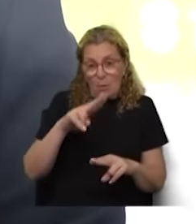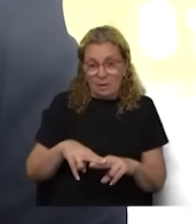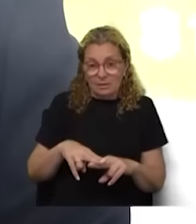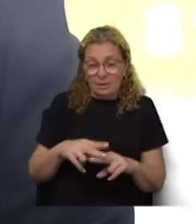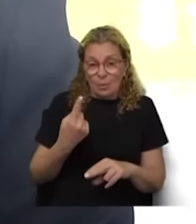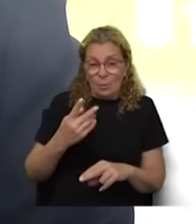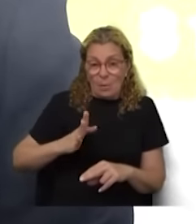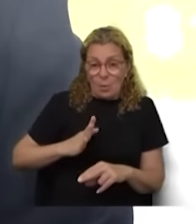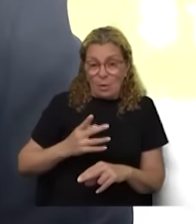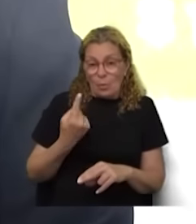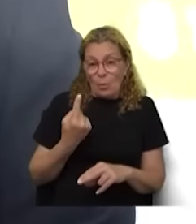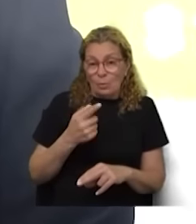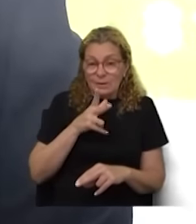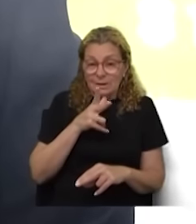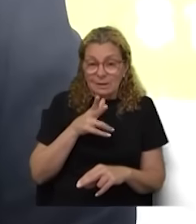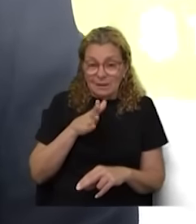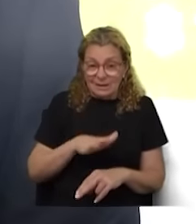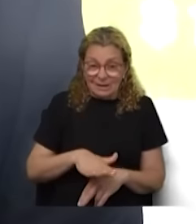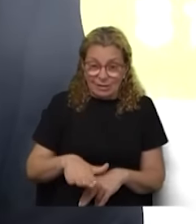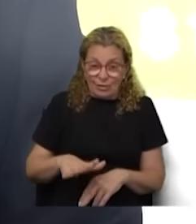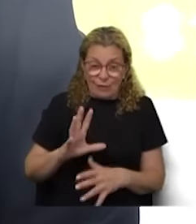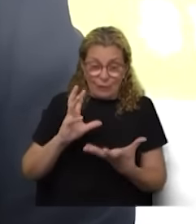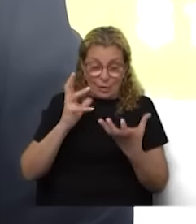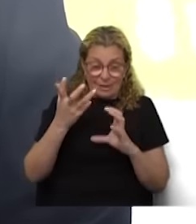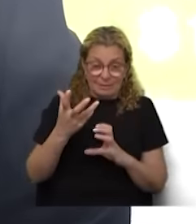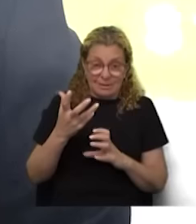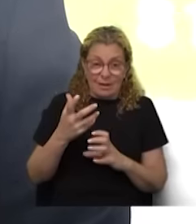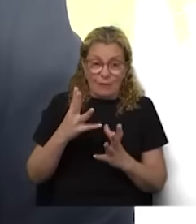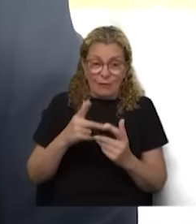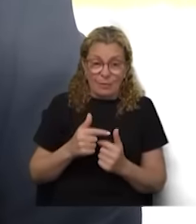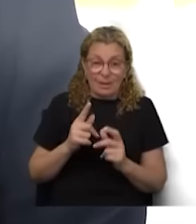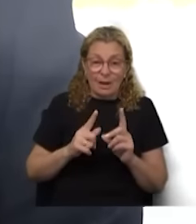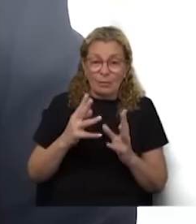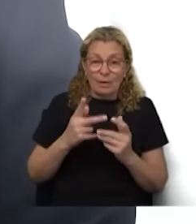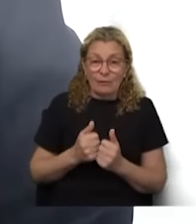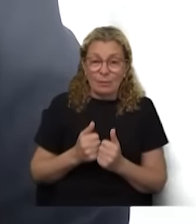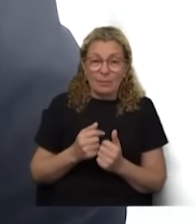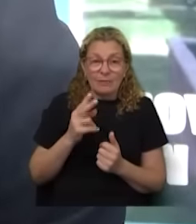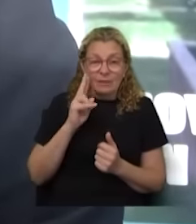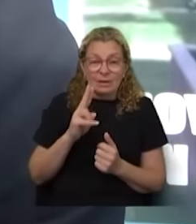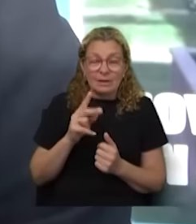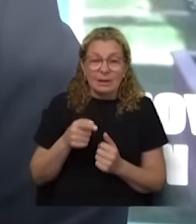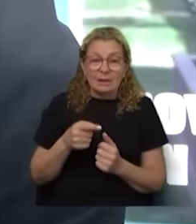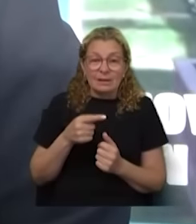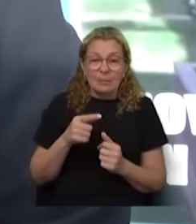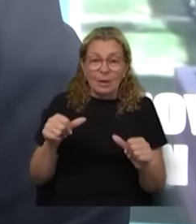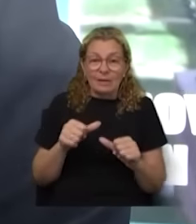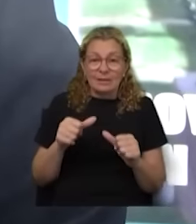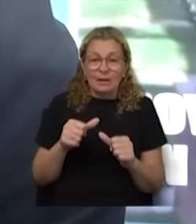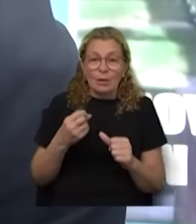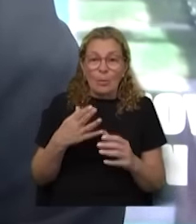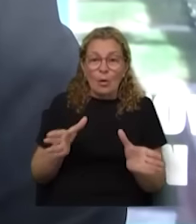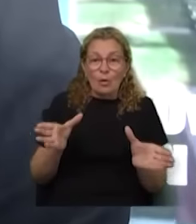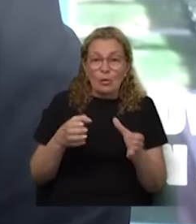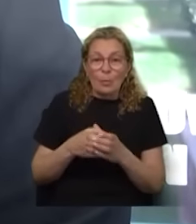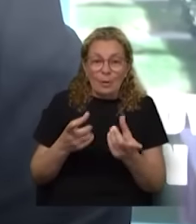de una mujer con la muerte de algún niño de forma violenta eh que de alguna forma nos tendría que que generar como comunidad